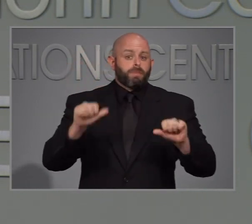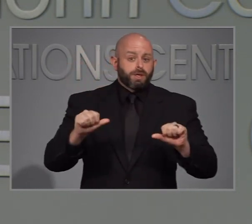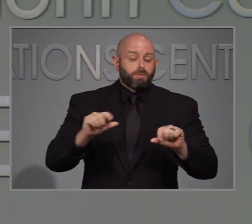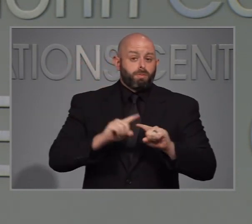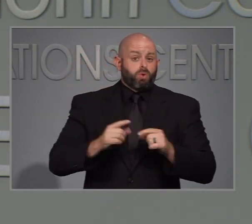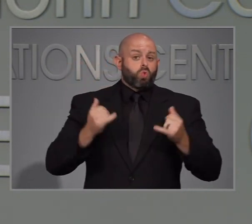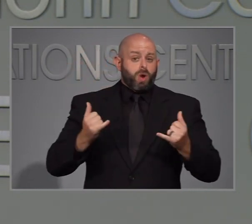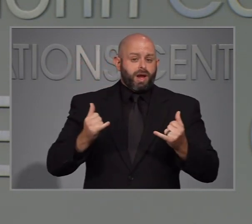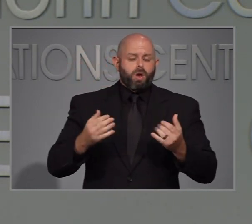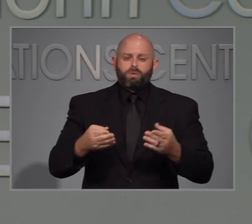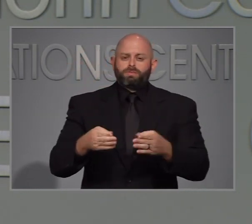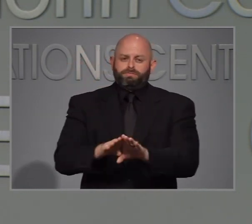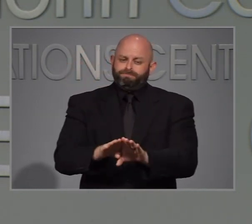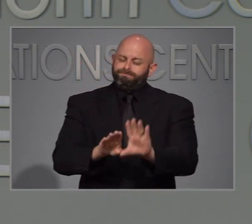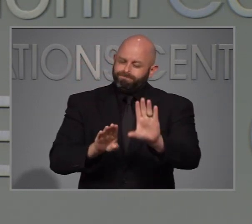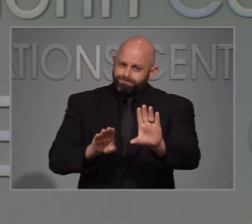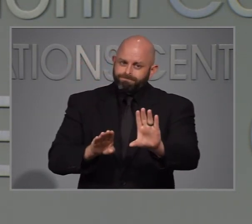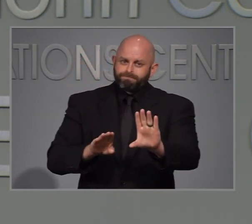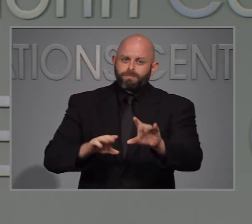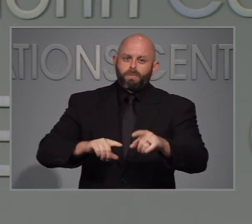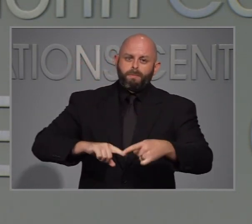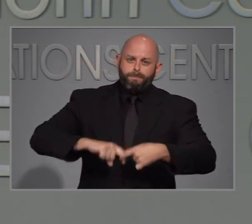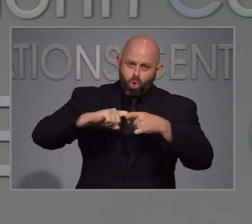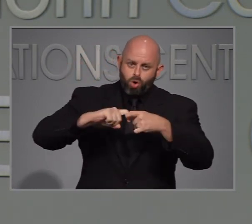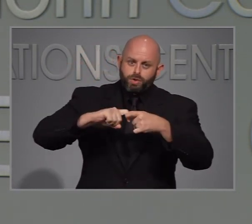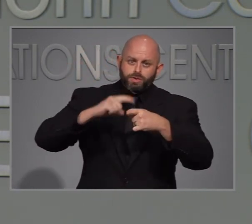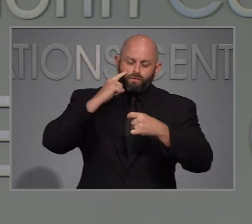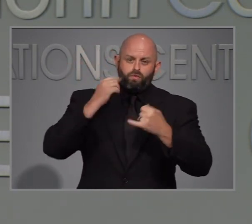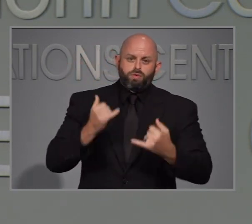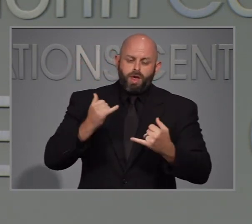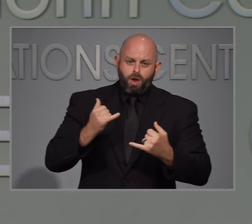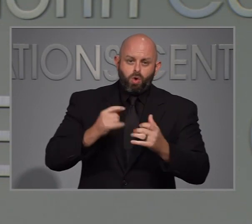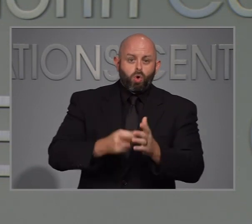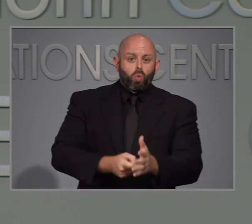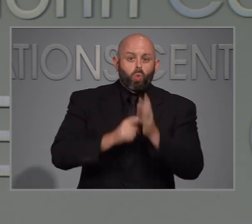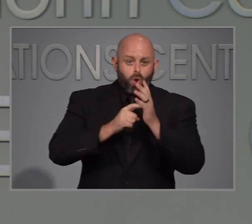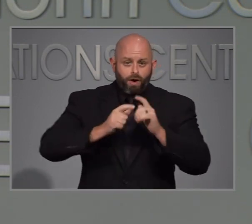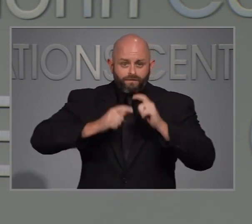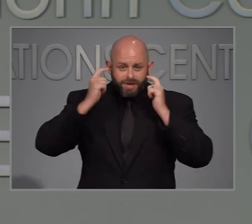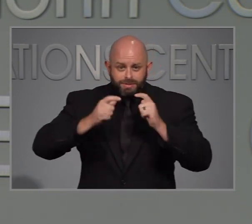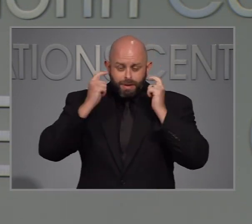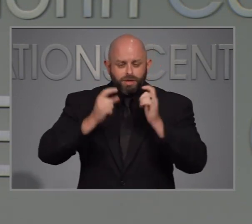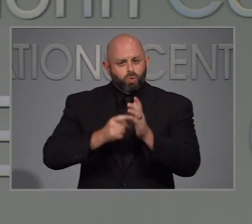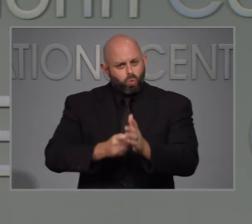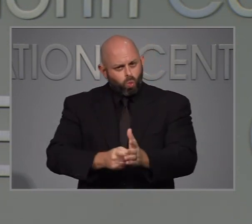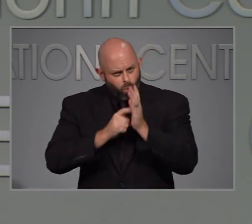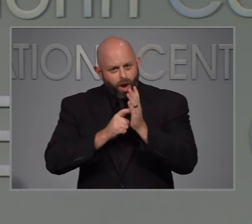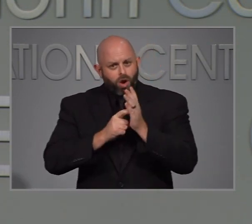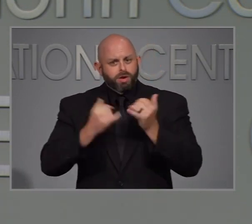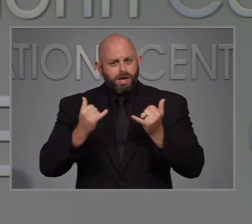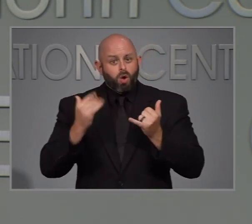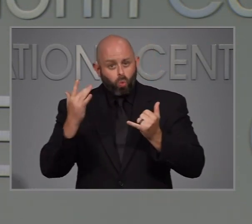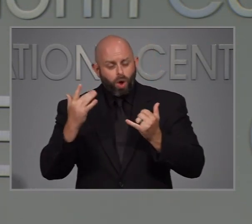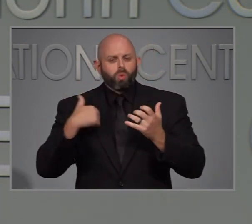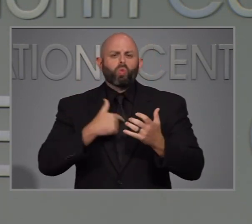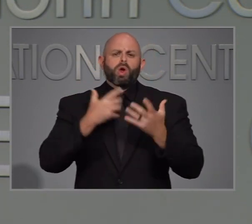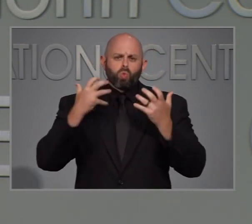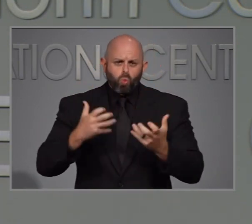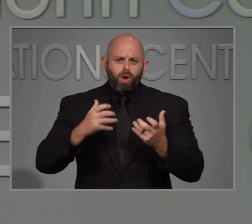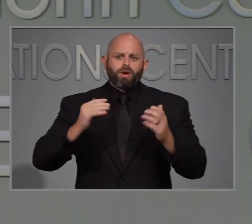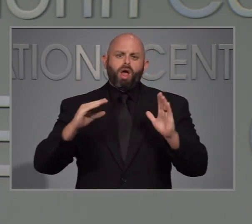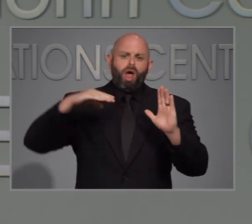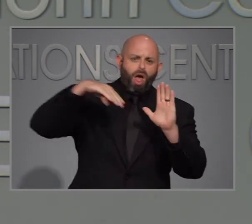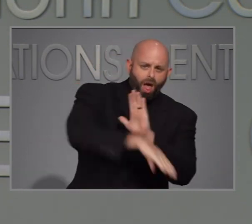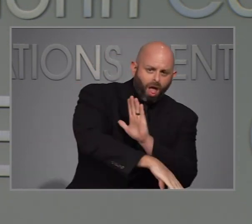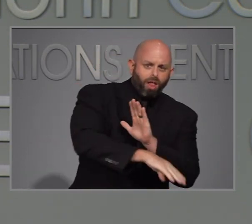el progreso, pero en este momento queremos hacer una pausa y hacer obligatorio el uso de mascarillas